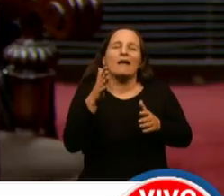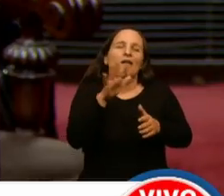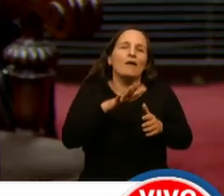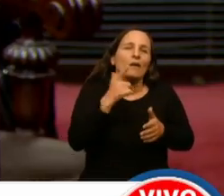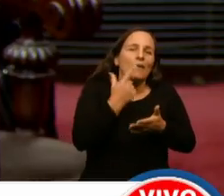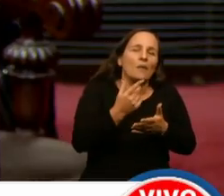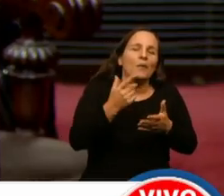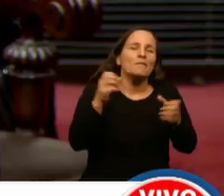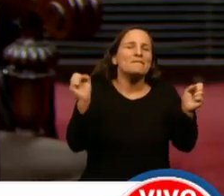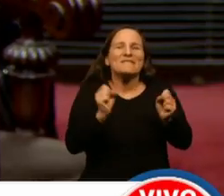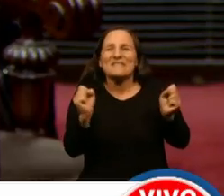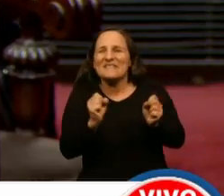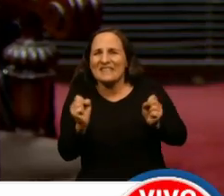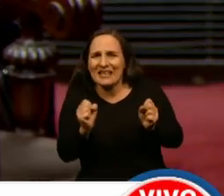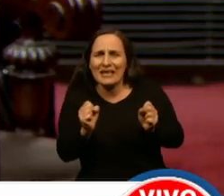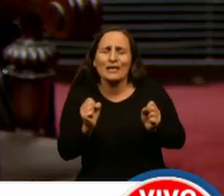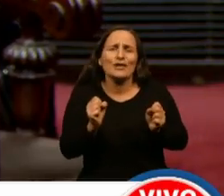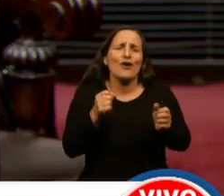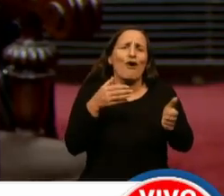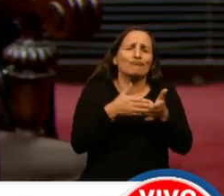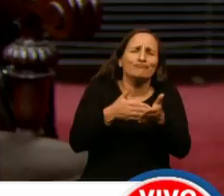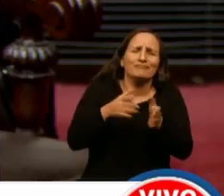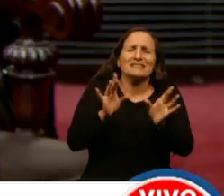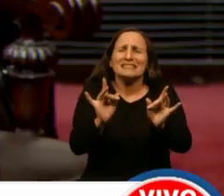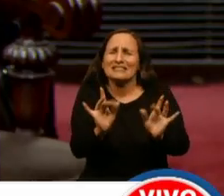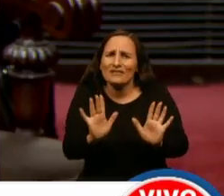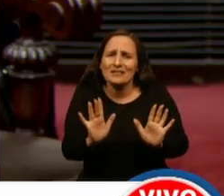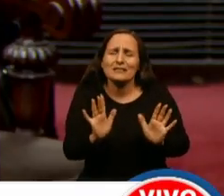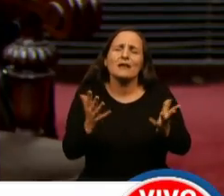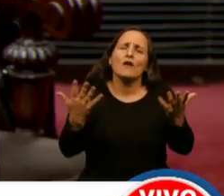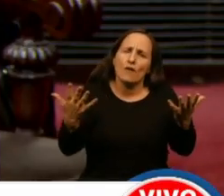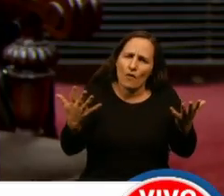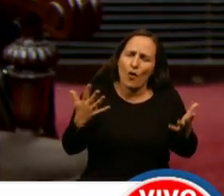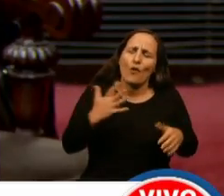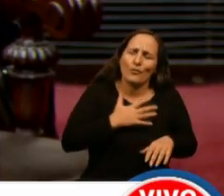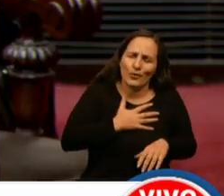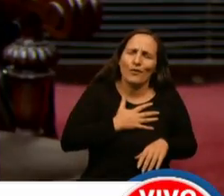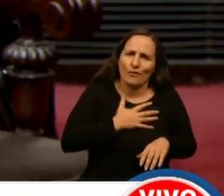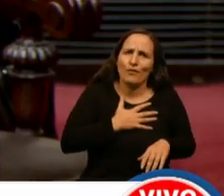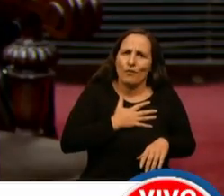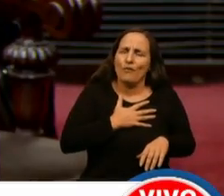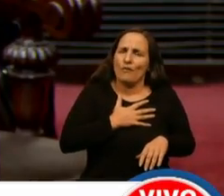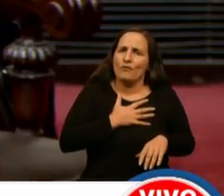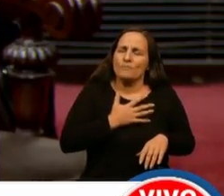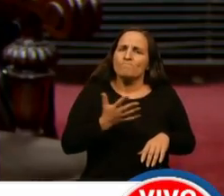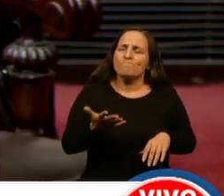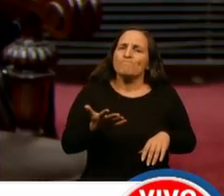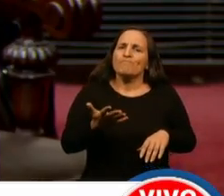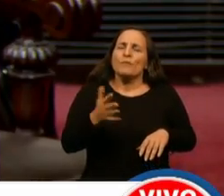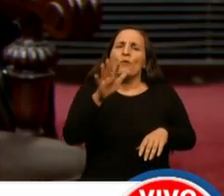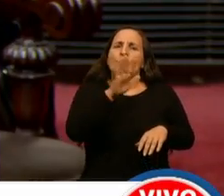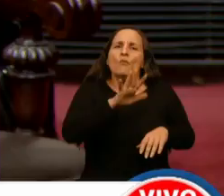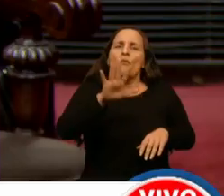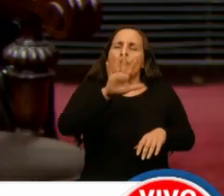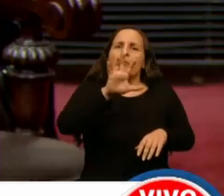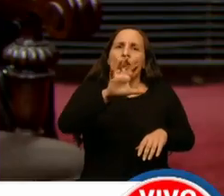frío de muchas dificultades por supuesto que interpretó también y todo el pueblo